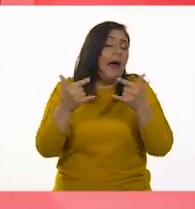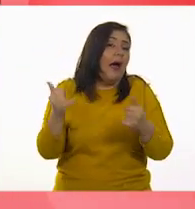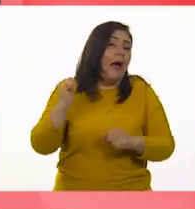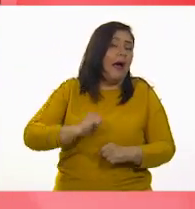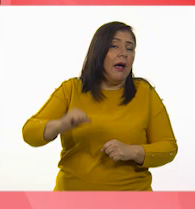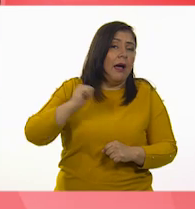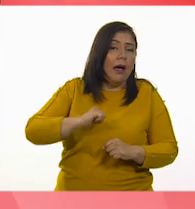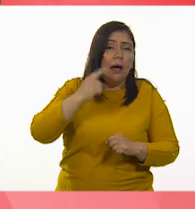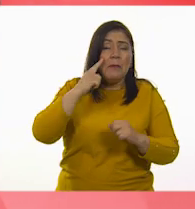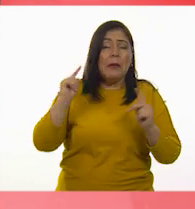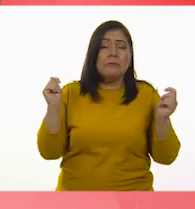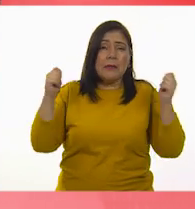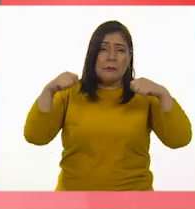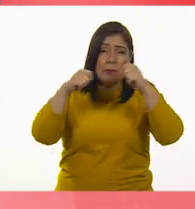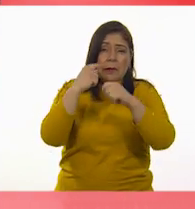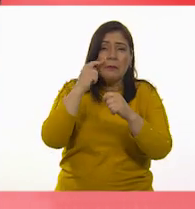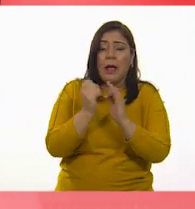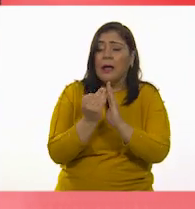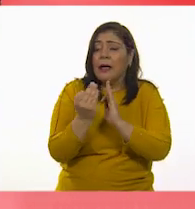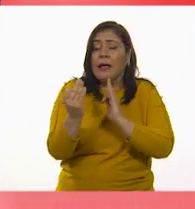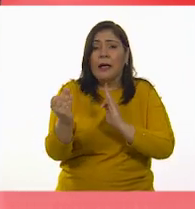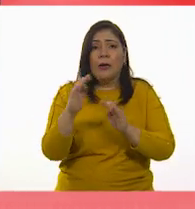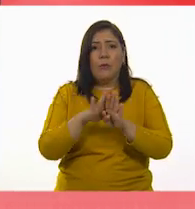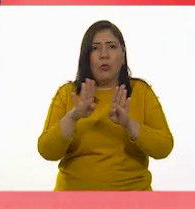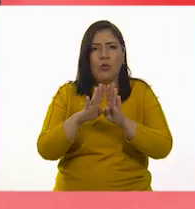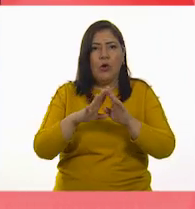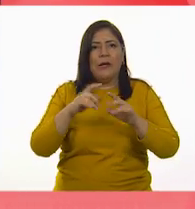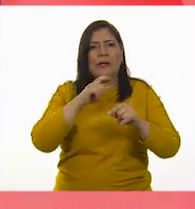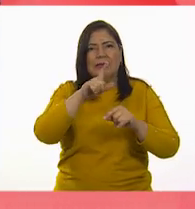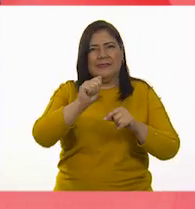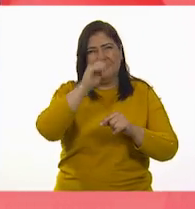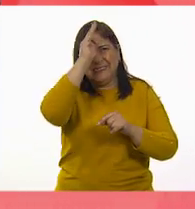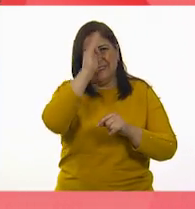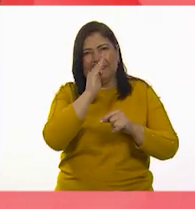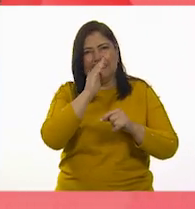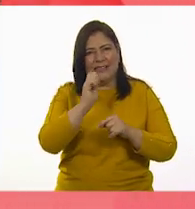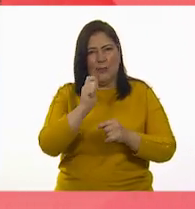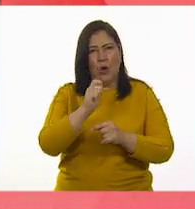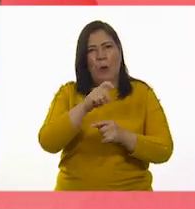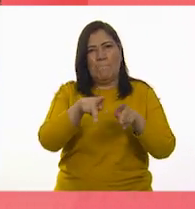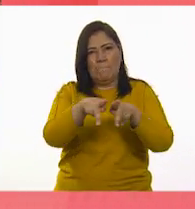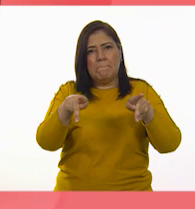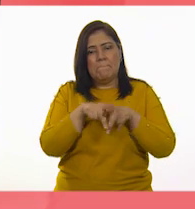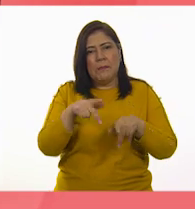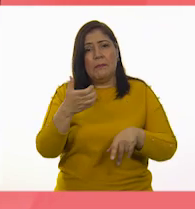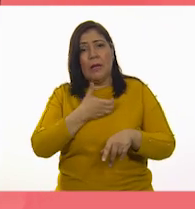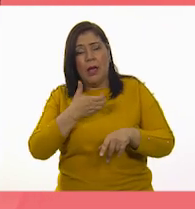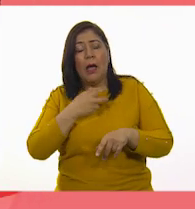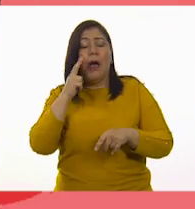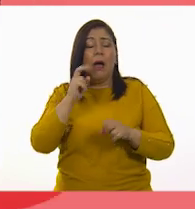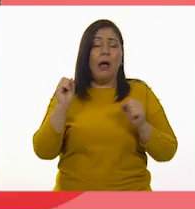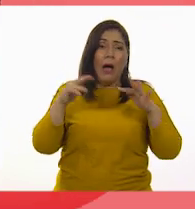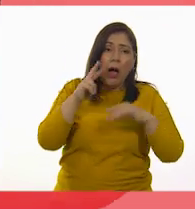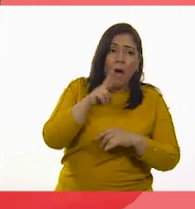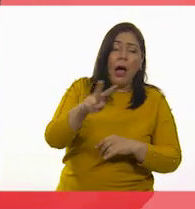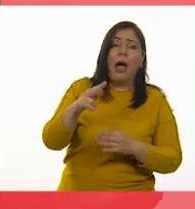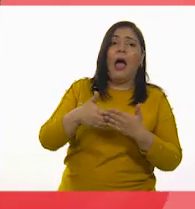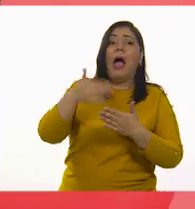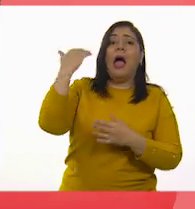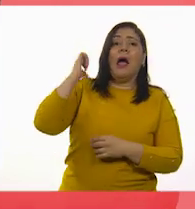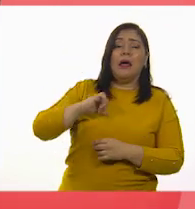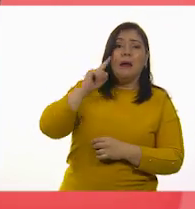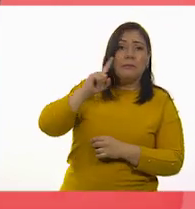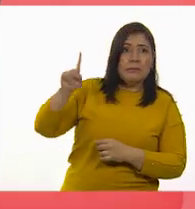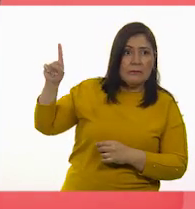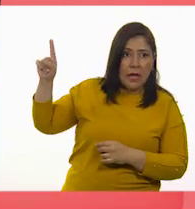Su templo mayor a un lado de la Catedral Metropolitana son testigos que el tiempo ha dejado para que los chilangos podamos apreciar lo que fue y es